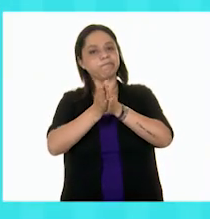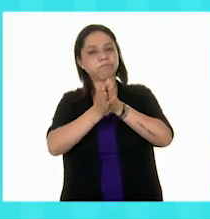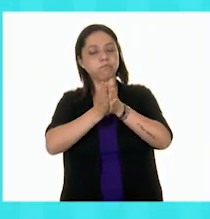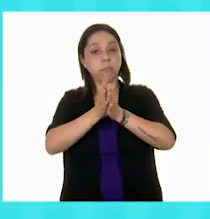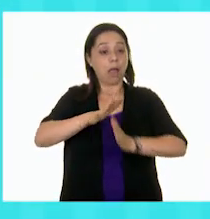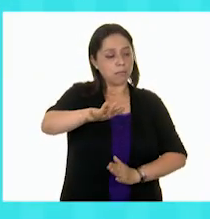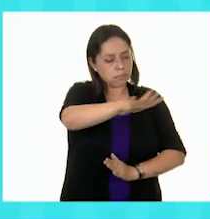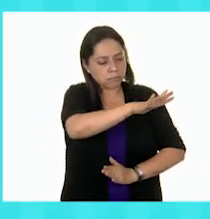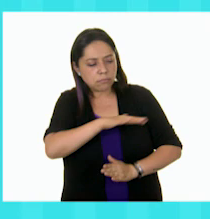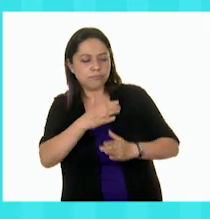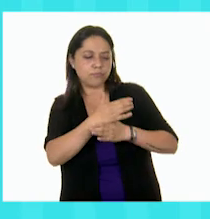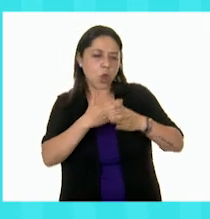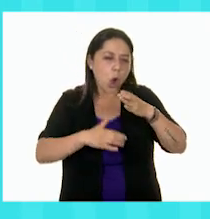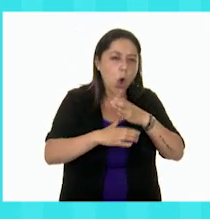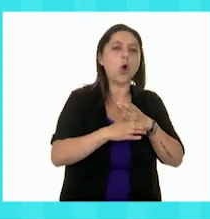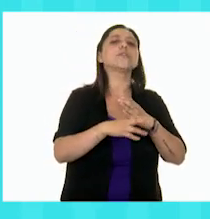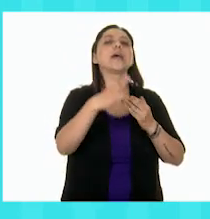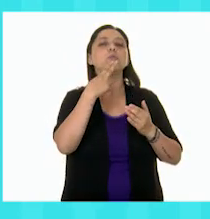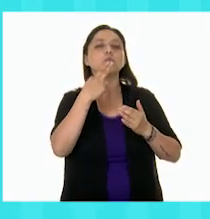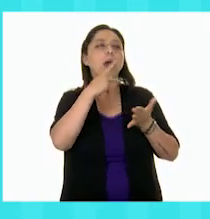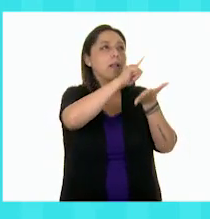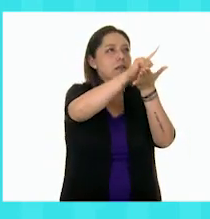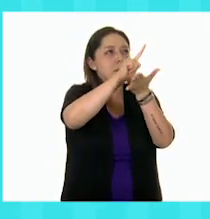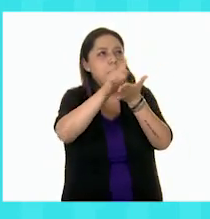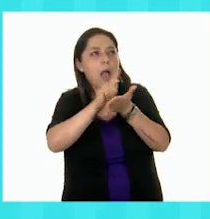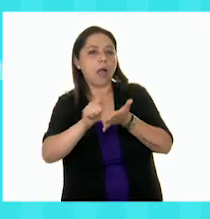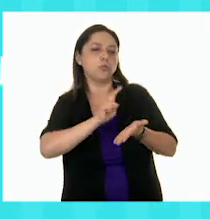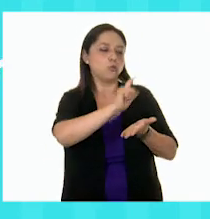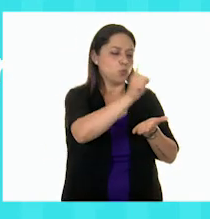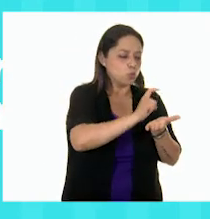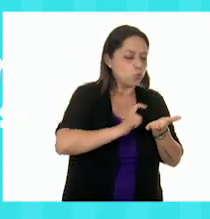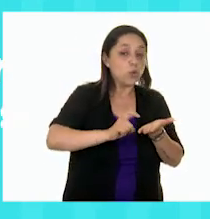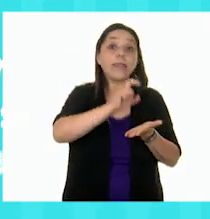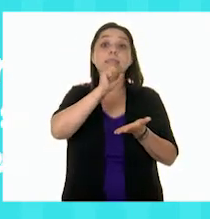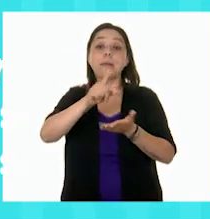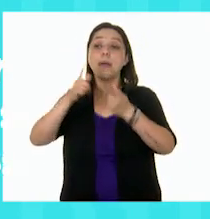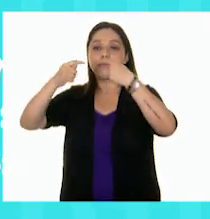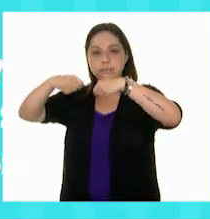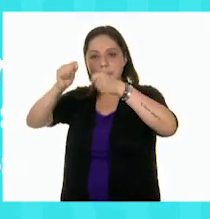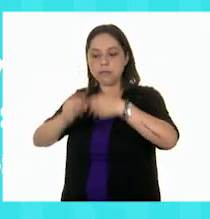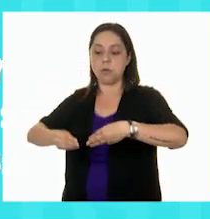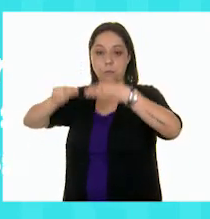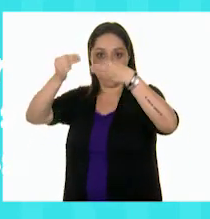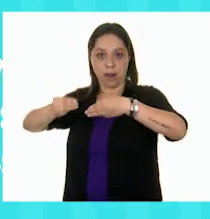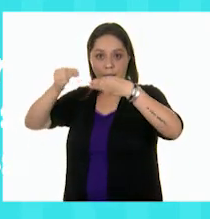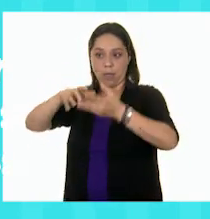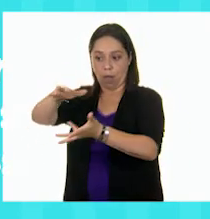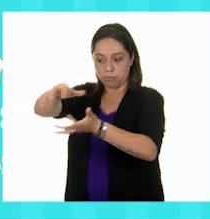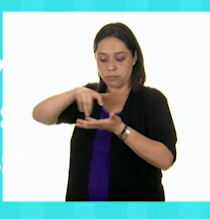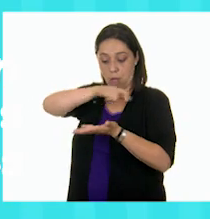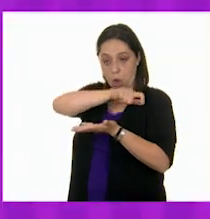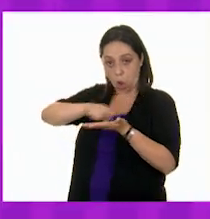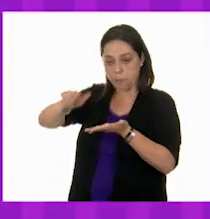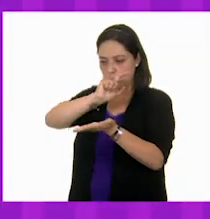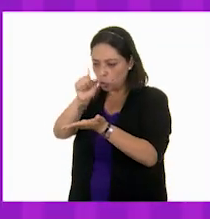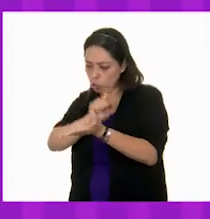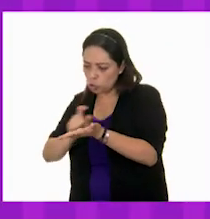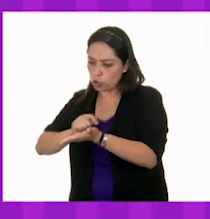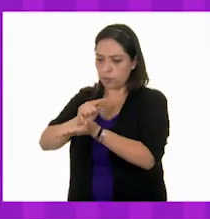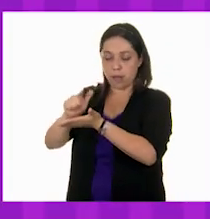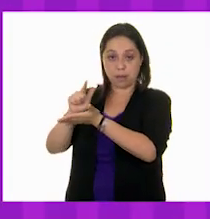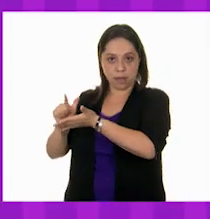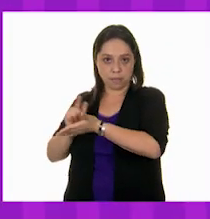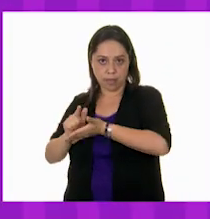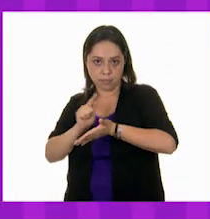Desinfecta las superficies de los objetos que más utilizas. También las cosas que compres en la tienda o en el supermercado.